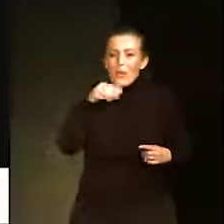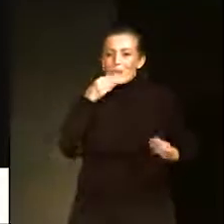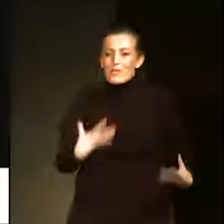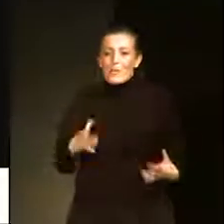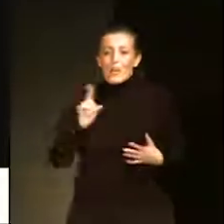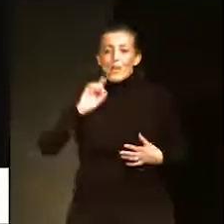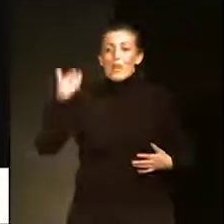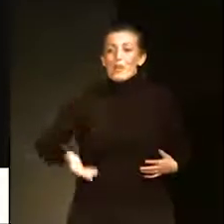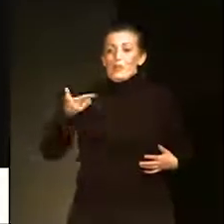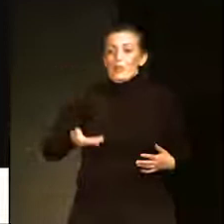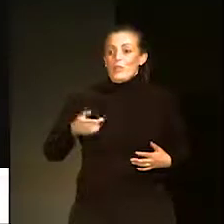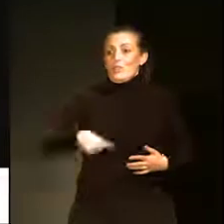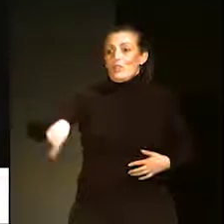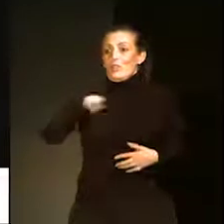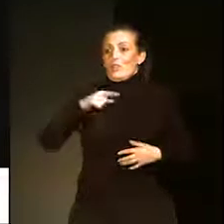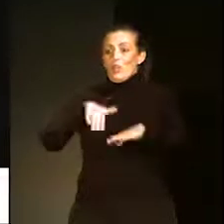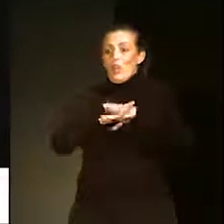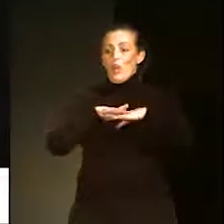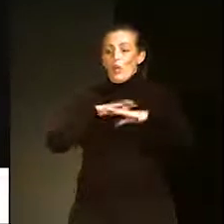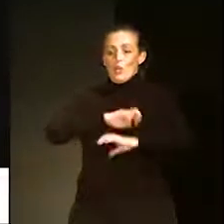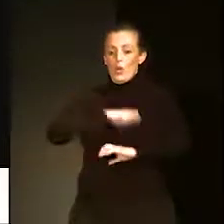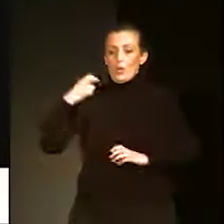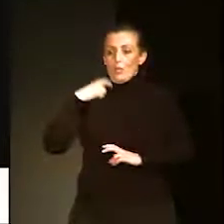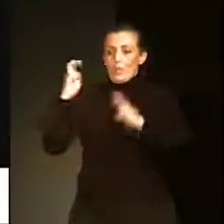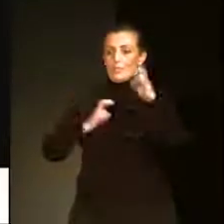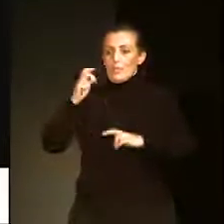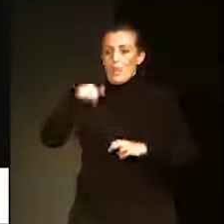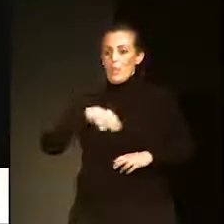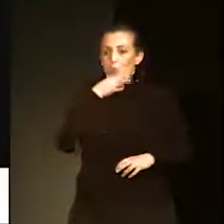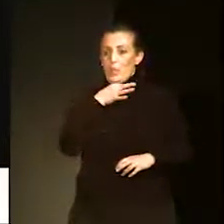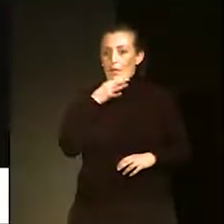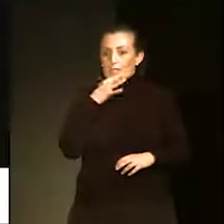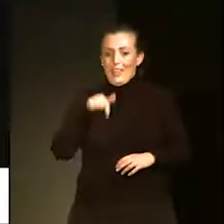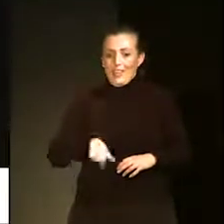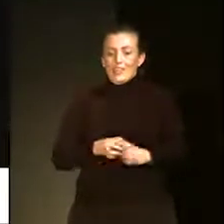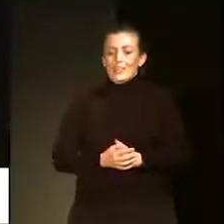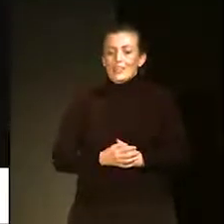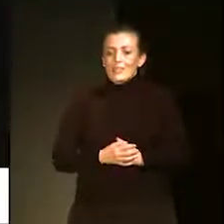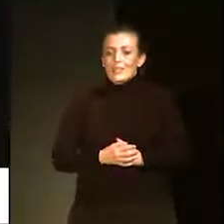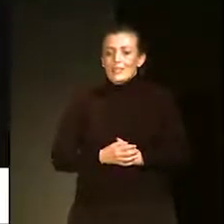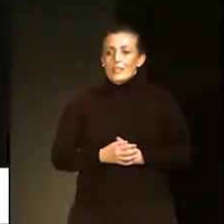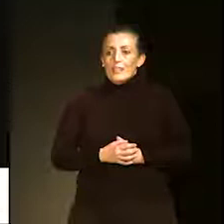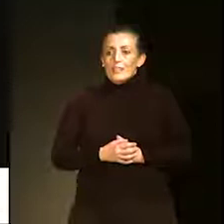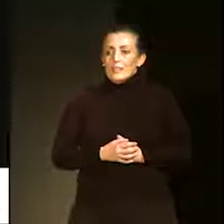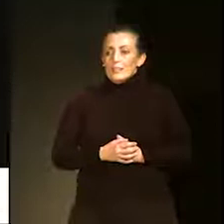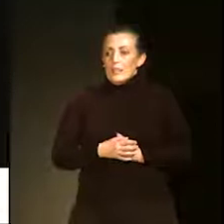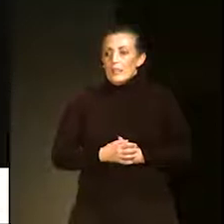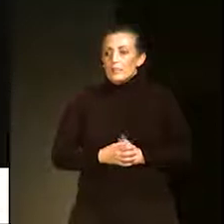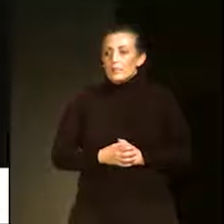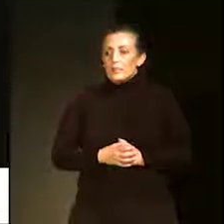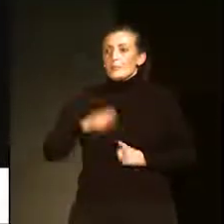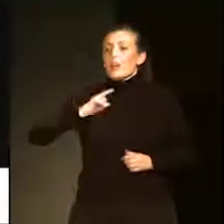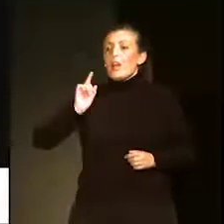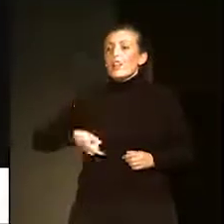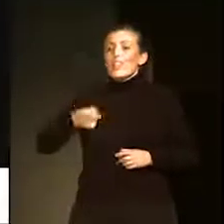son importantes para el Gobierno municipal que esta tarde estuvieran por aquí. Se despedía la